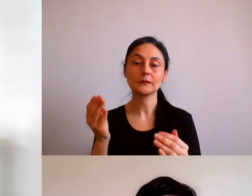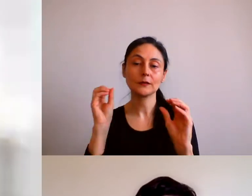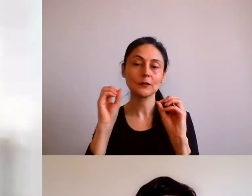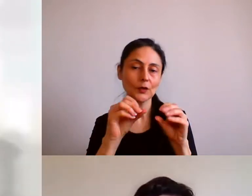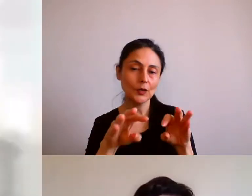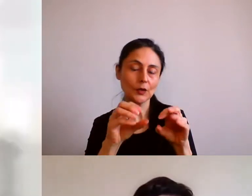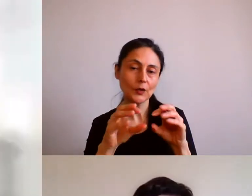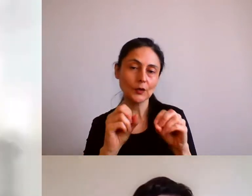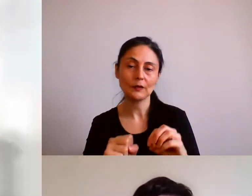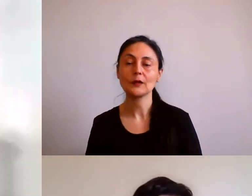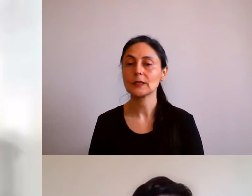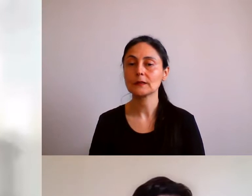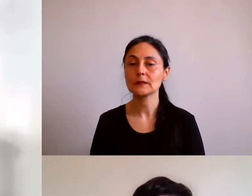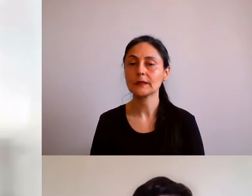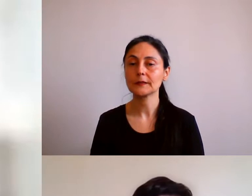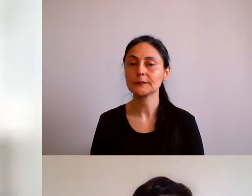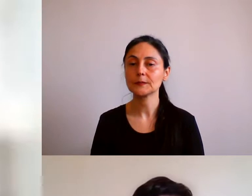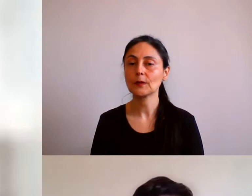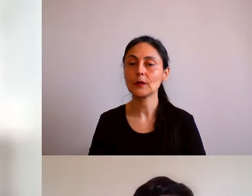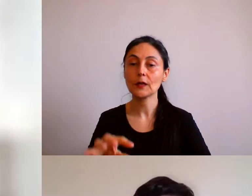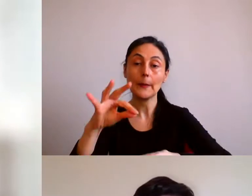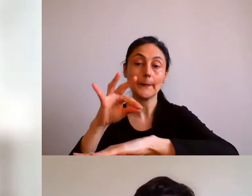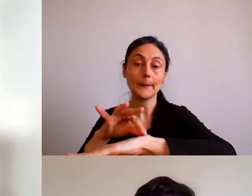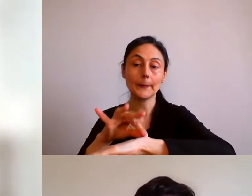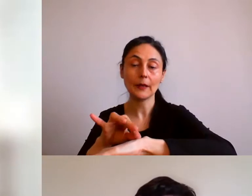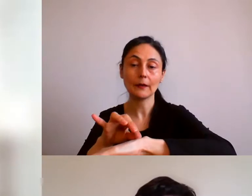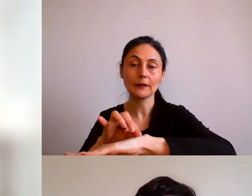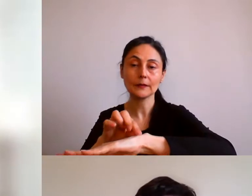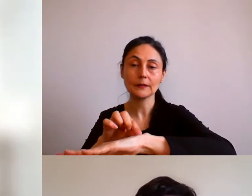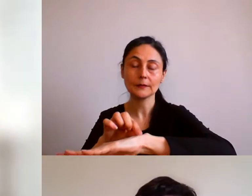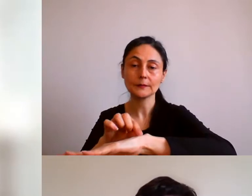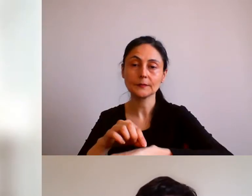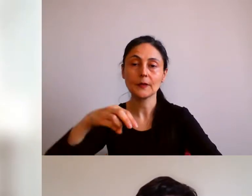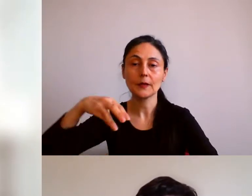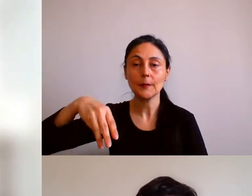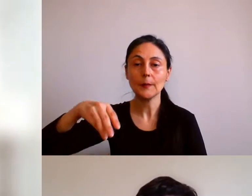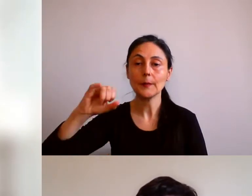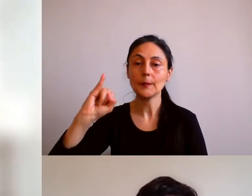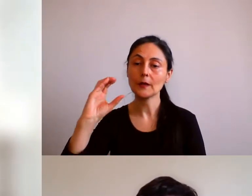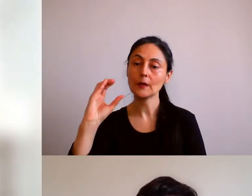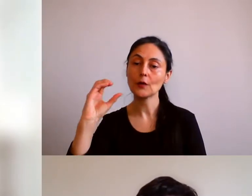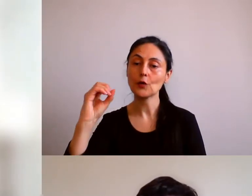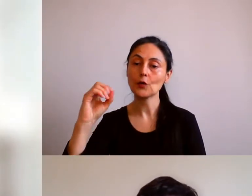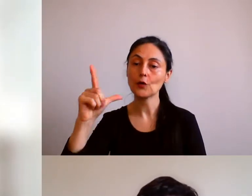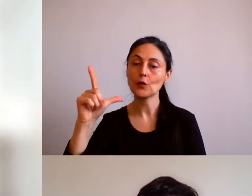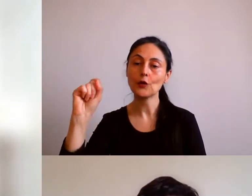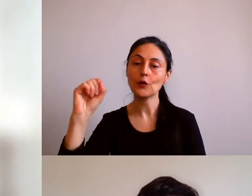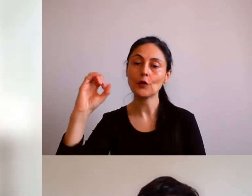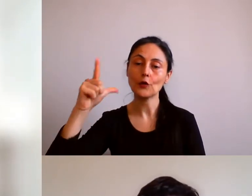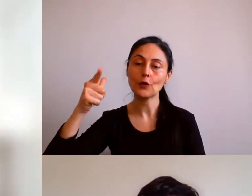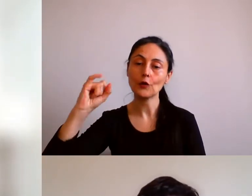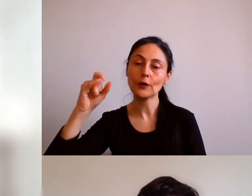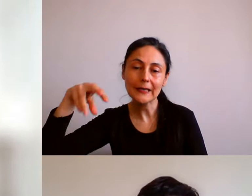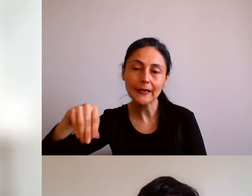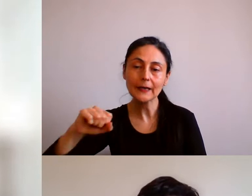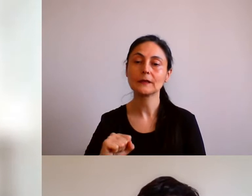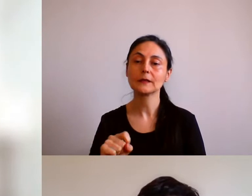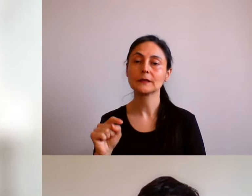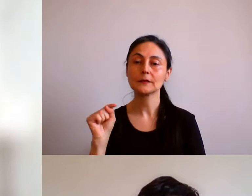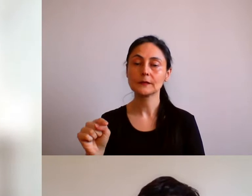y micología médica. Él es especialista en micología con varias publicaciones en la disciplina y actualmente es